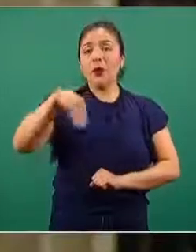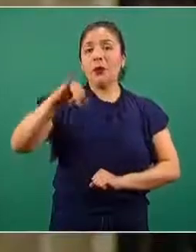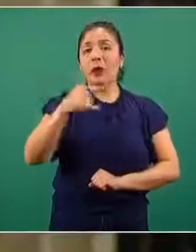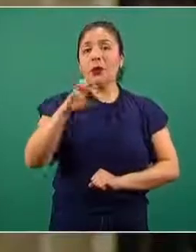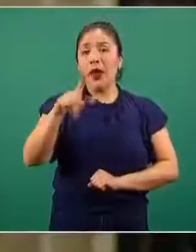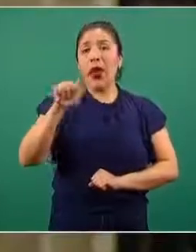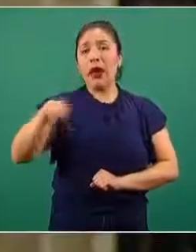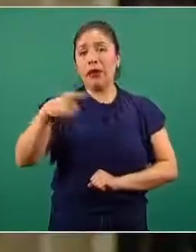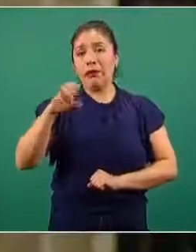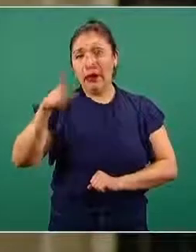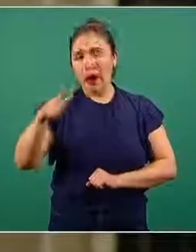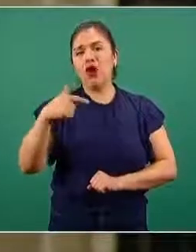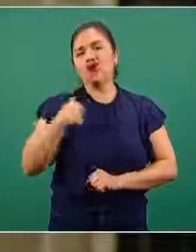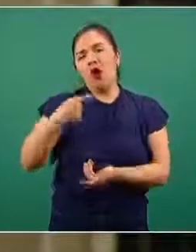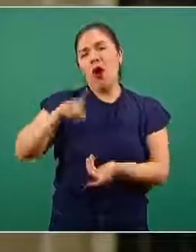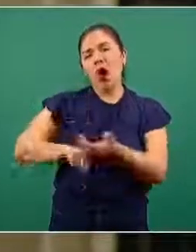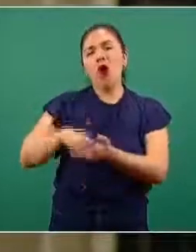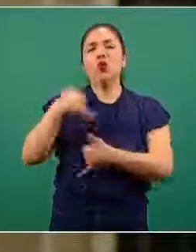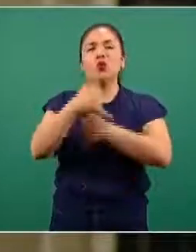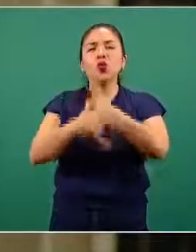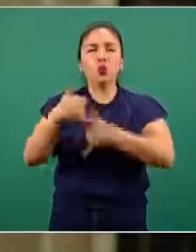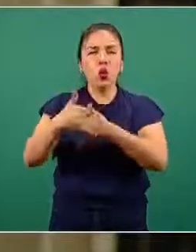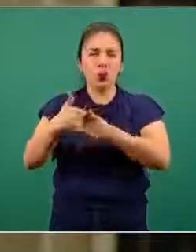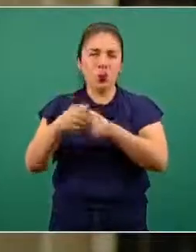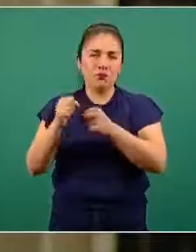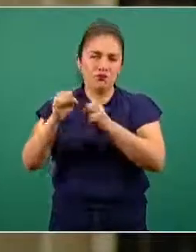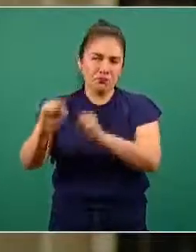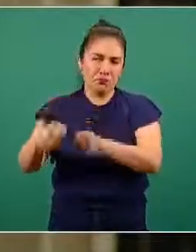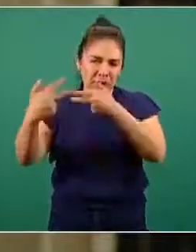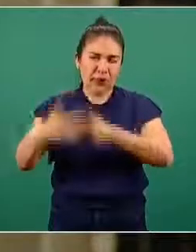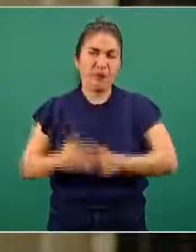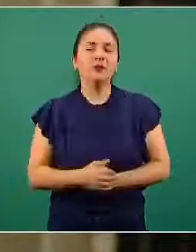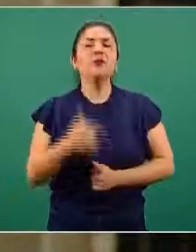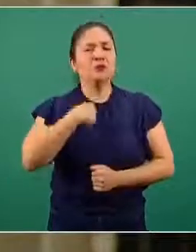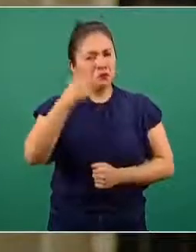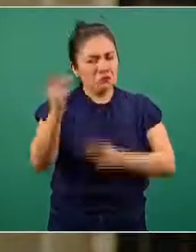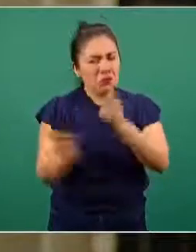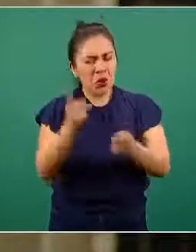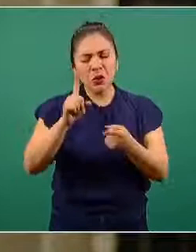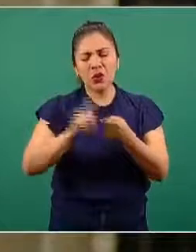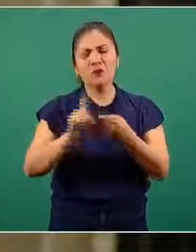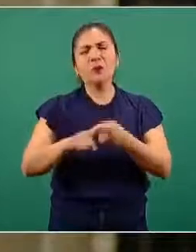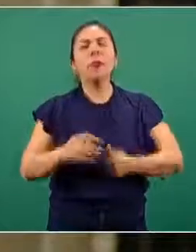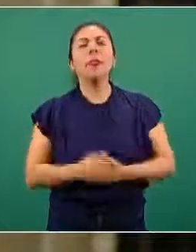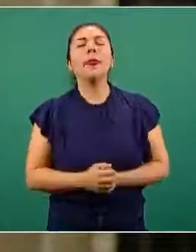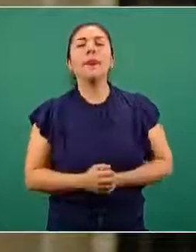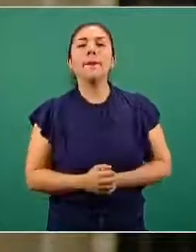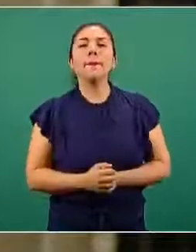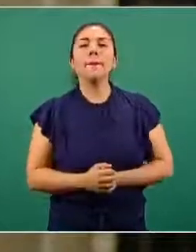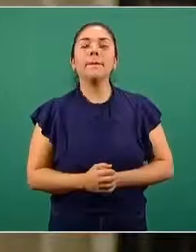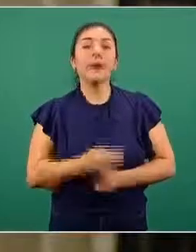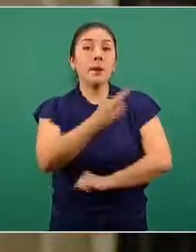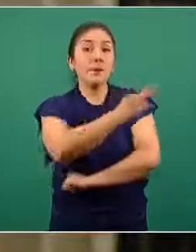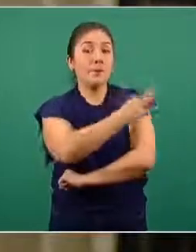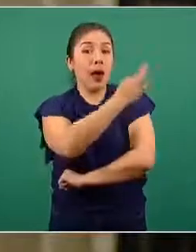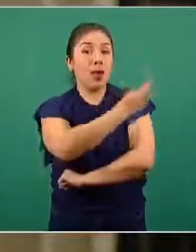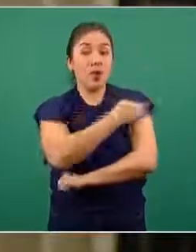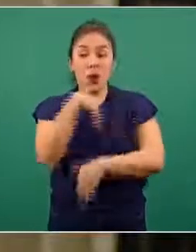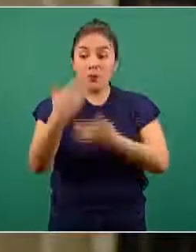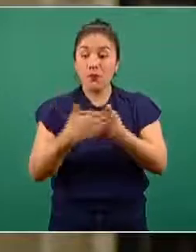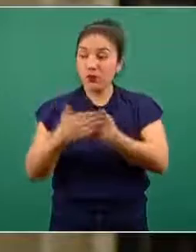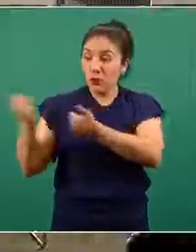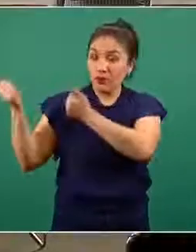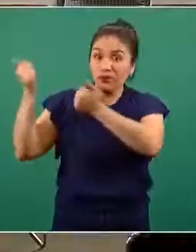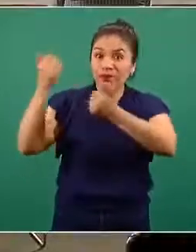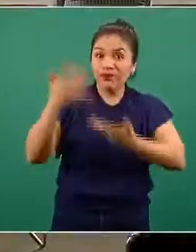mi canal es Miki Noticias de YouTube. La primera pregunta es con respecto, por ejemplo, a las vacunas que van a llegar,